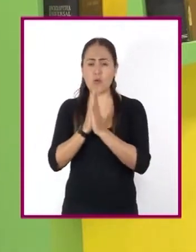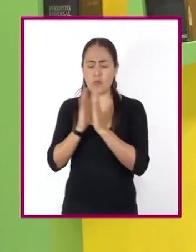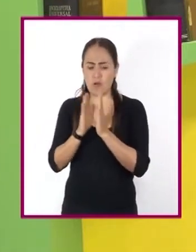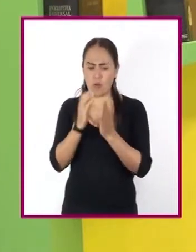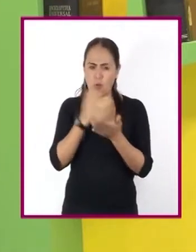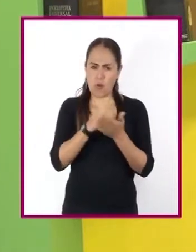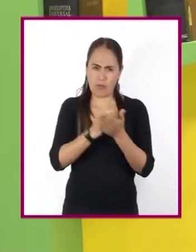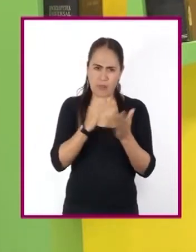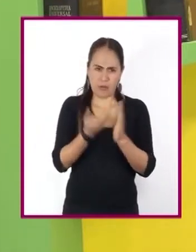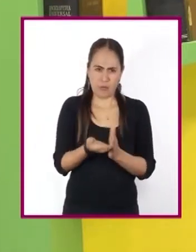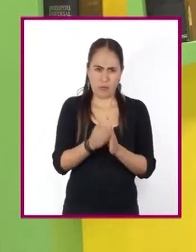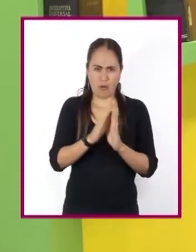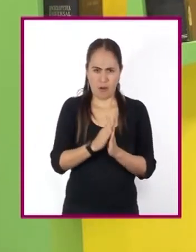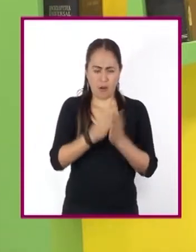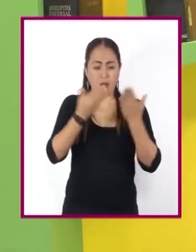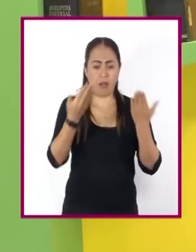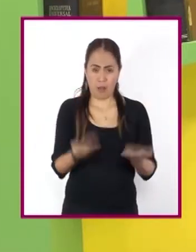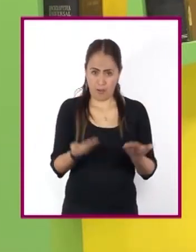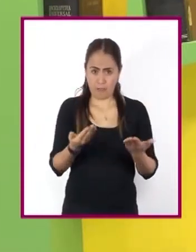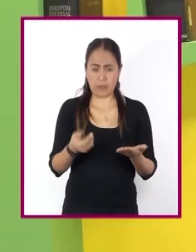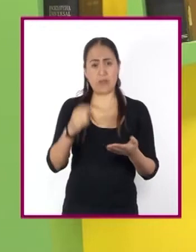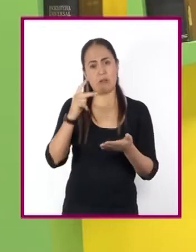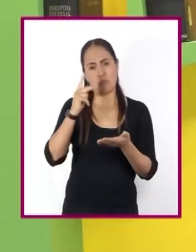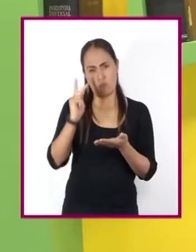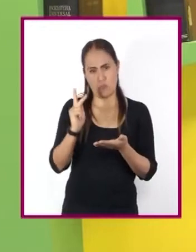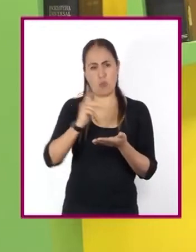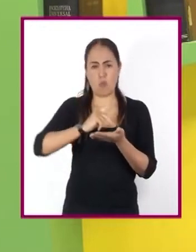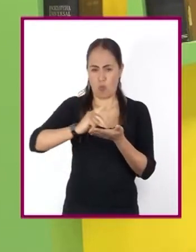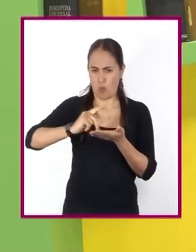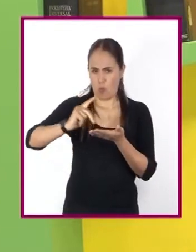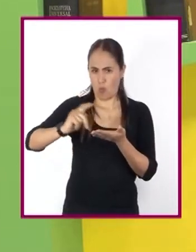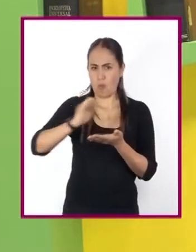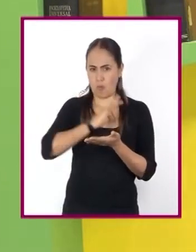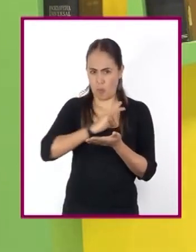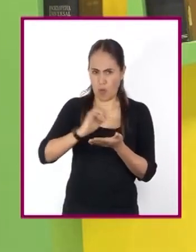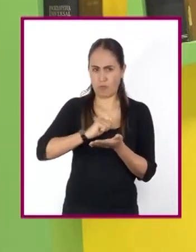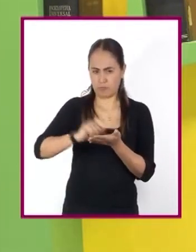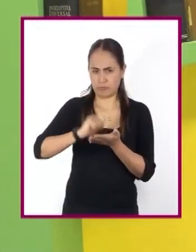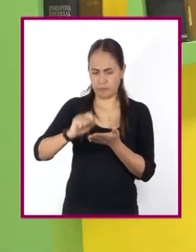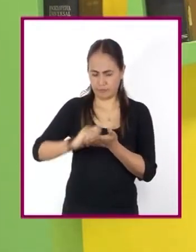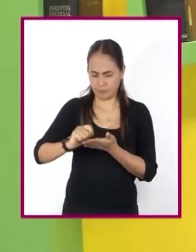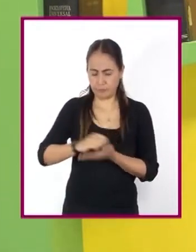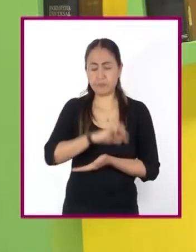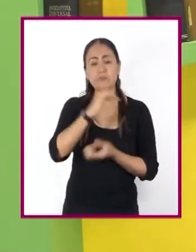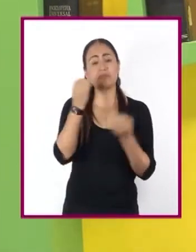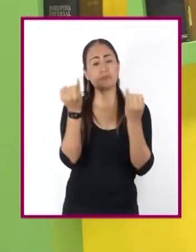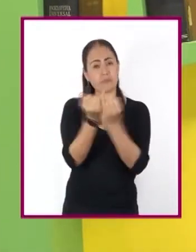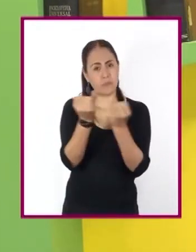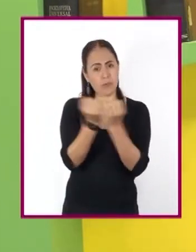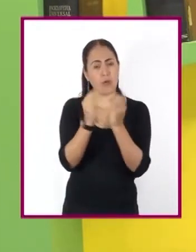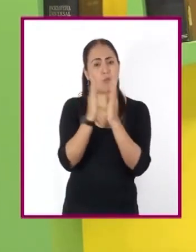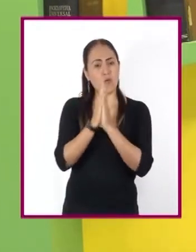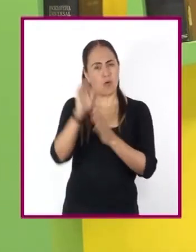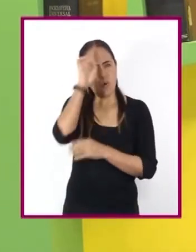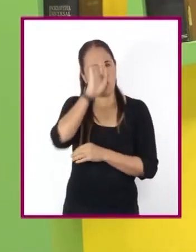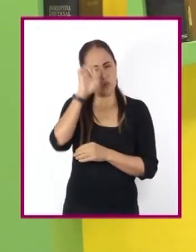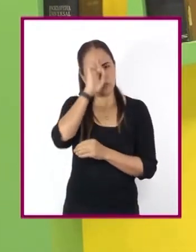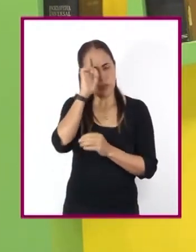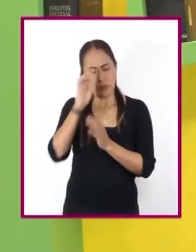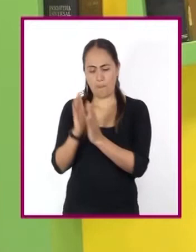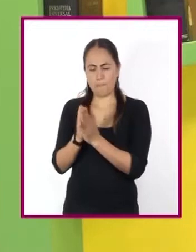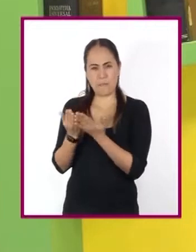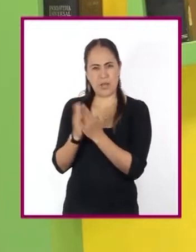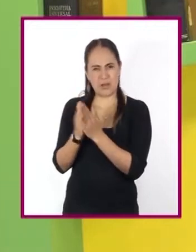tomar su bolígrafo para que hagan las anotaciones pertinentes. De la misma forma, les sugiero tener a la mano su libro